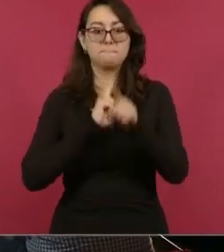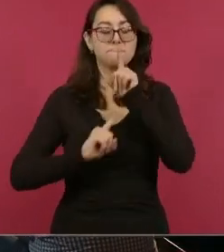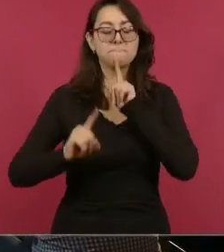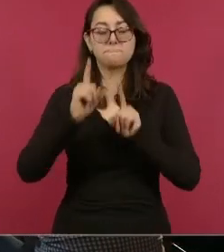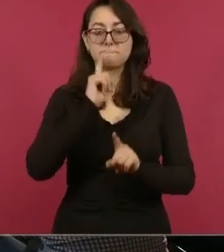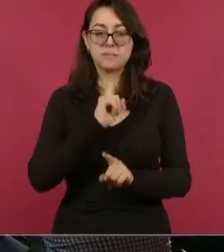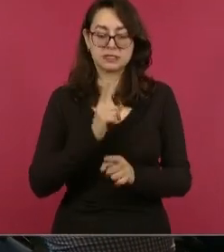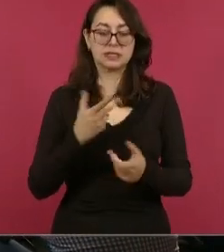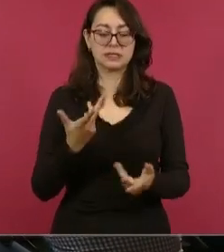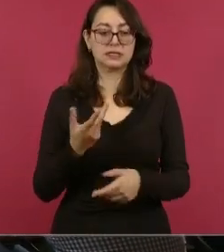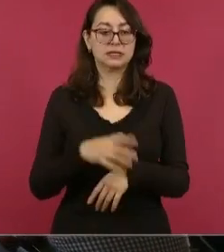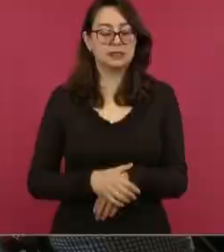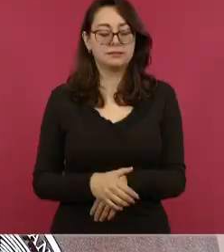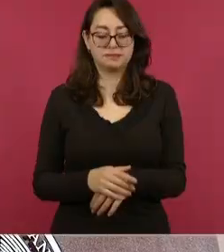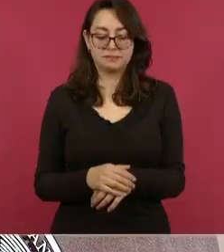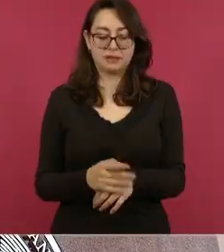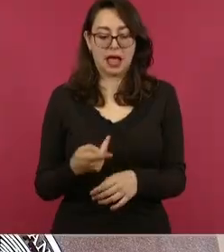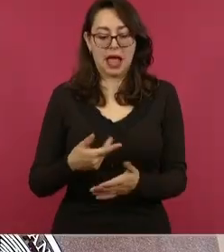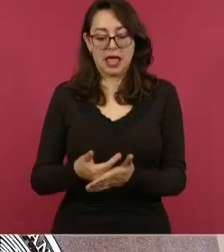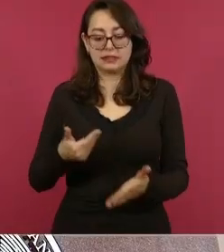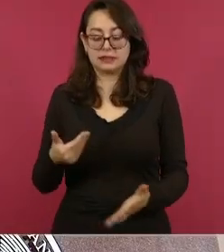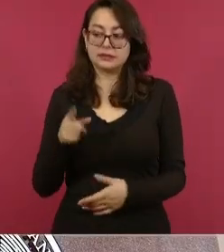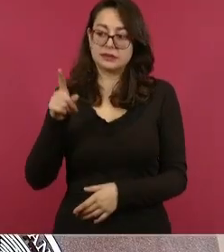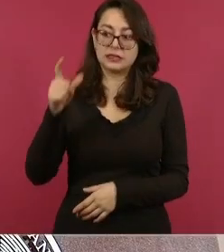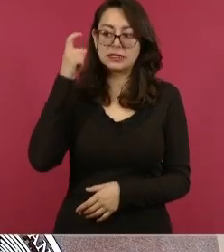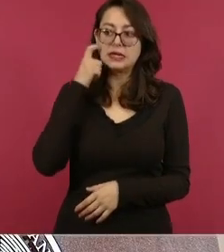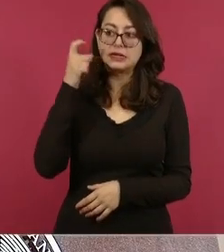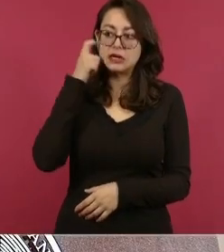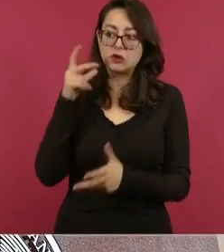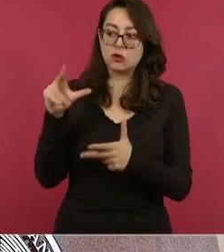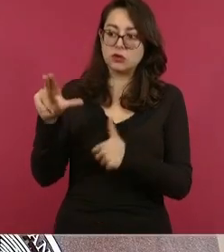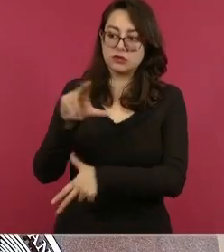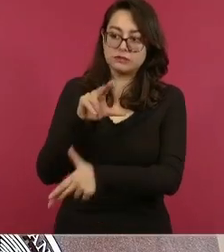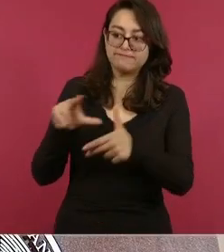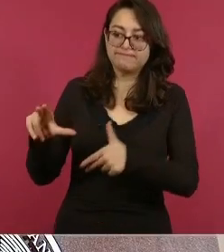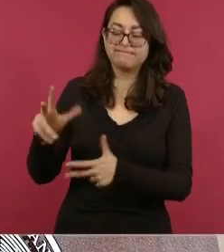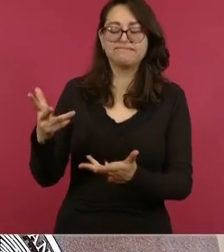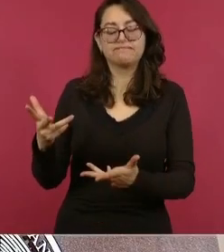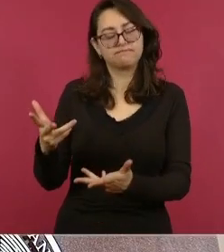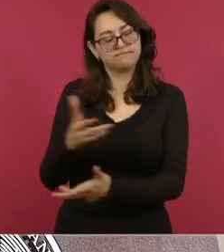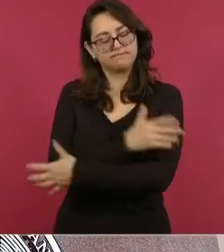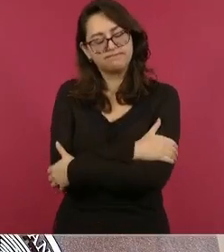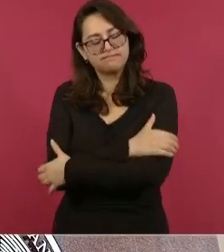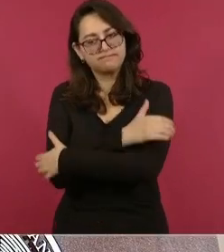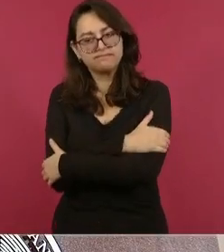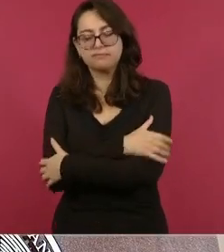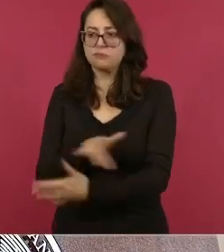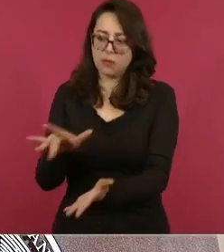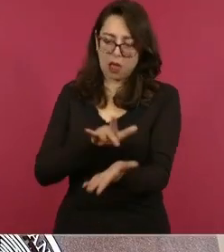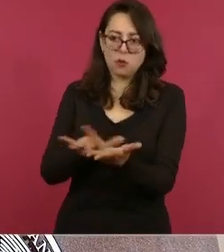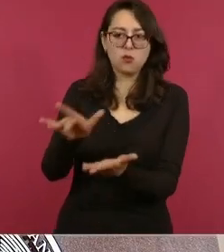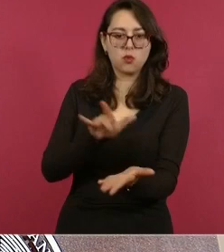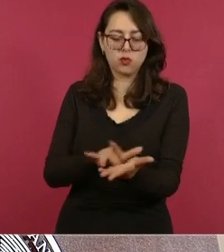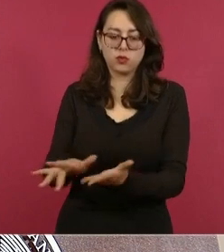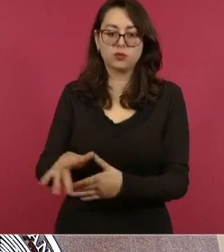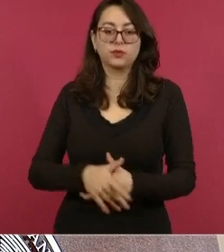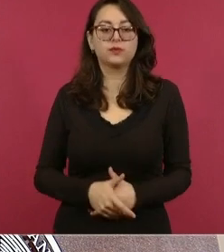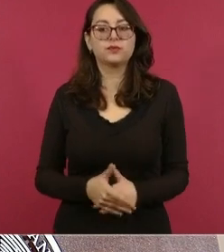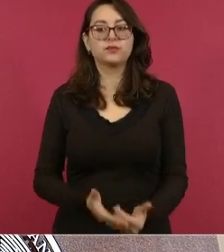abrazo al pueblo de Guerrero por el paso del huracán. Toda nuestra solidaridad. Vamos a